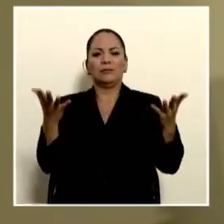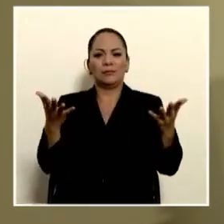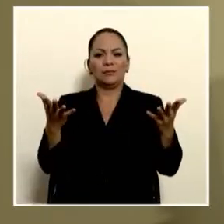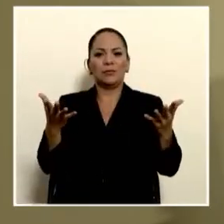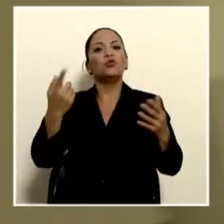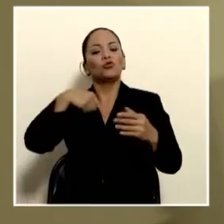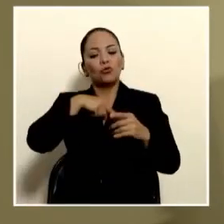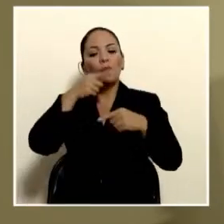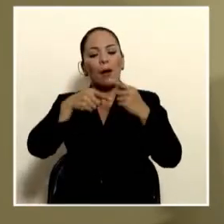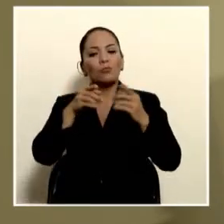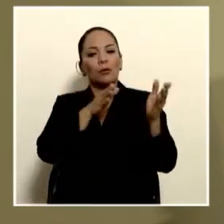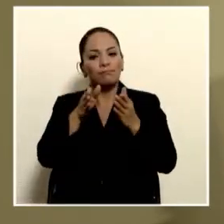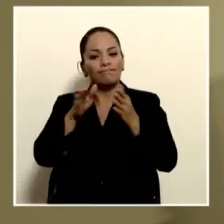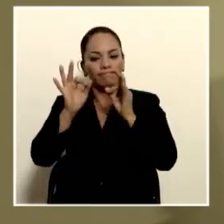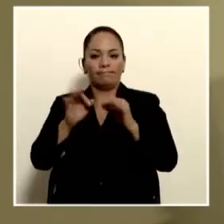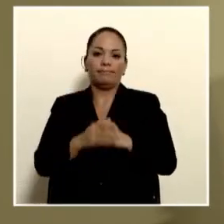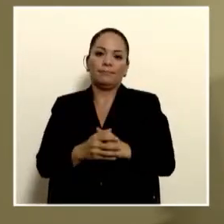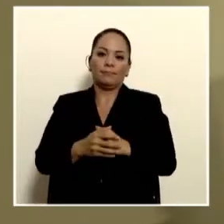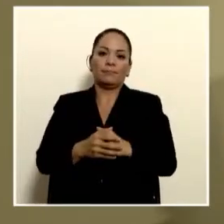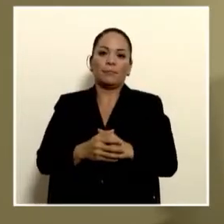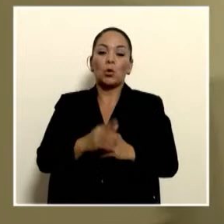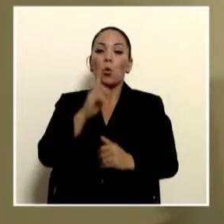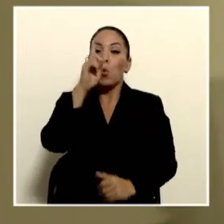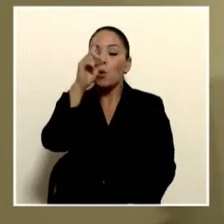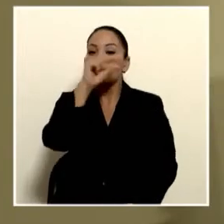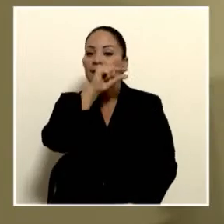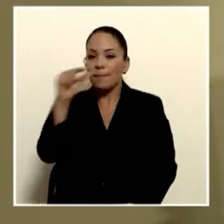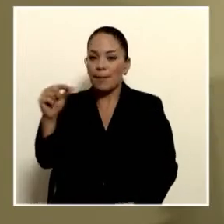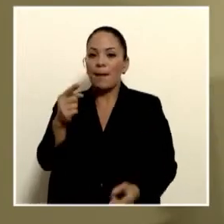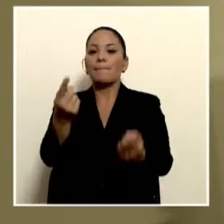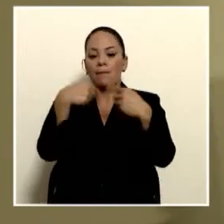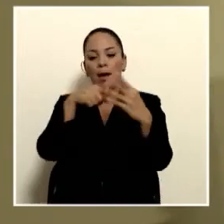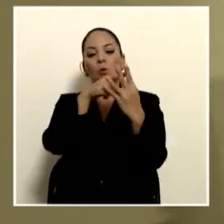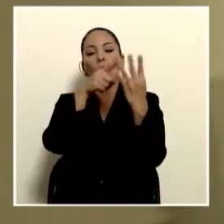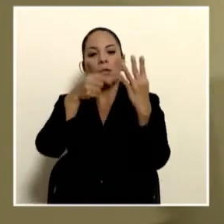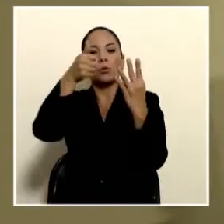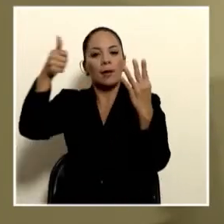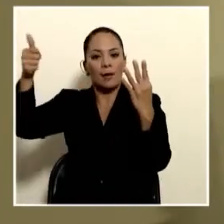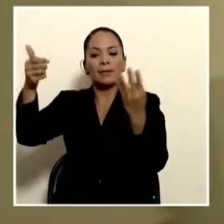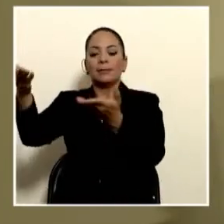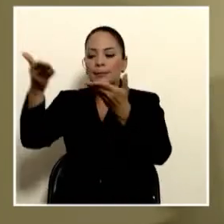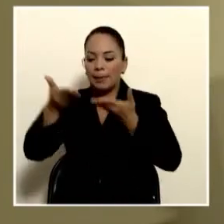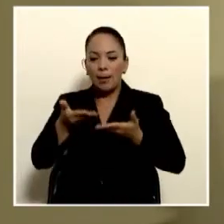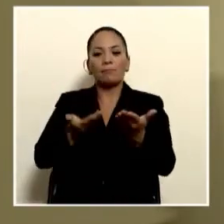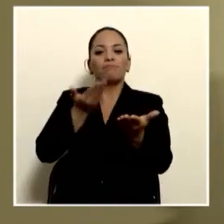hacer. Una semana para que vengan esos 4 jerarcas con una ruta clara.